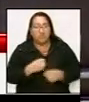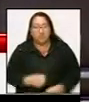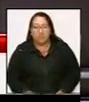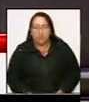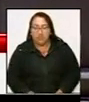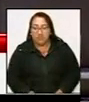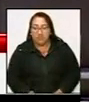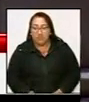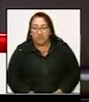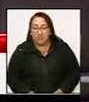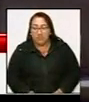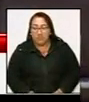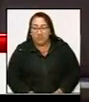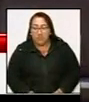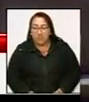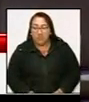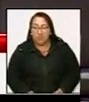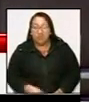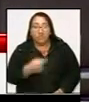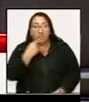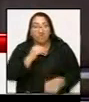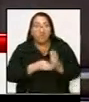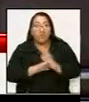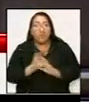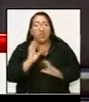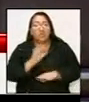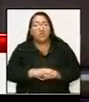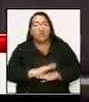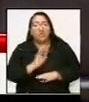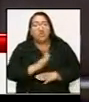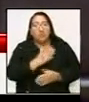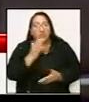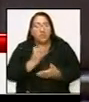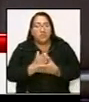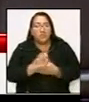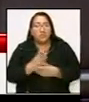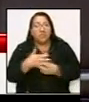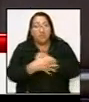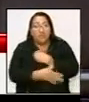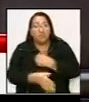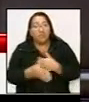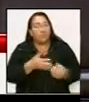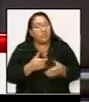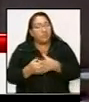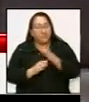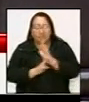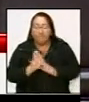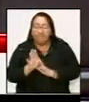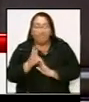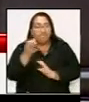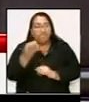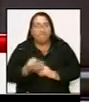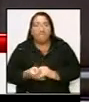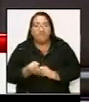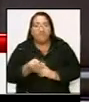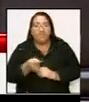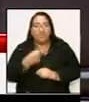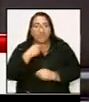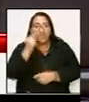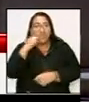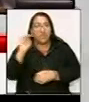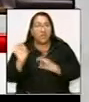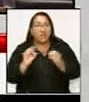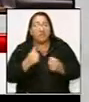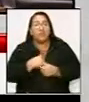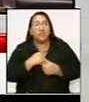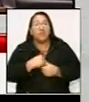Esa es la mujer peruana emprendedora que en medio de sus dificultades y su pobreza sale adelante, es arquitecta de su